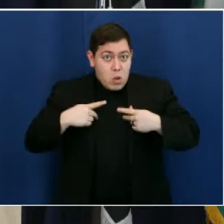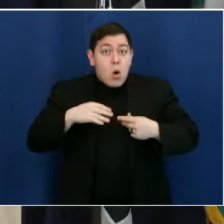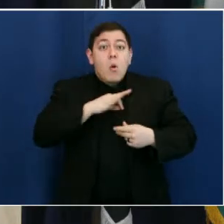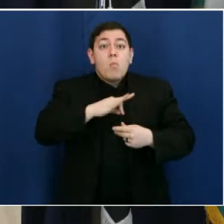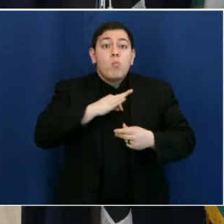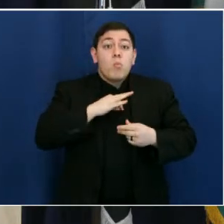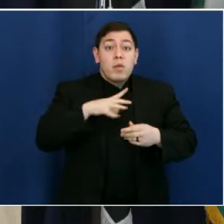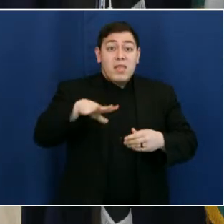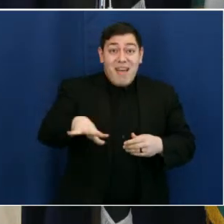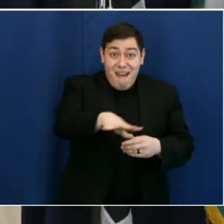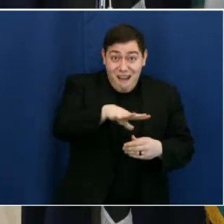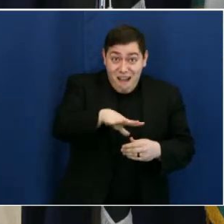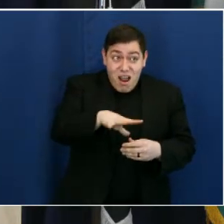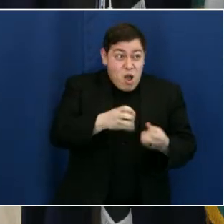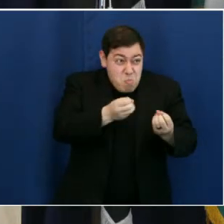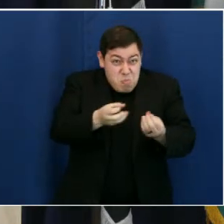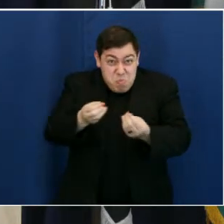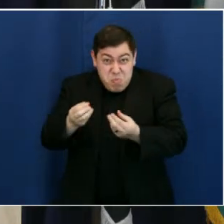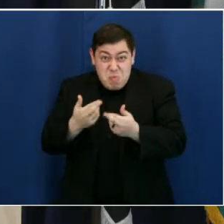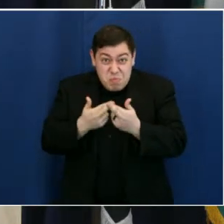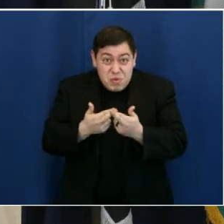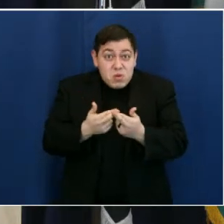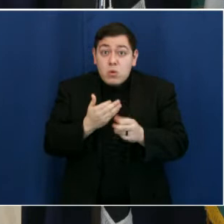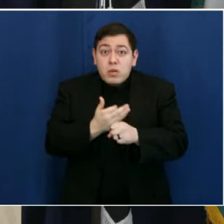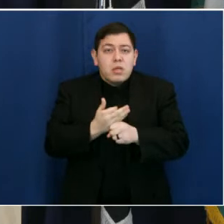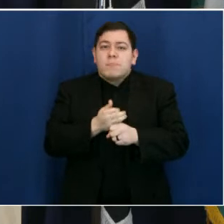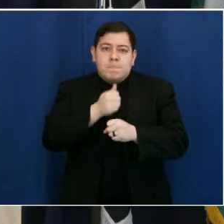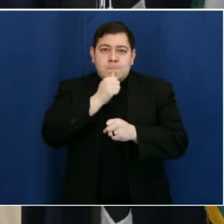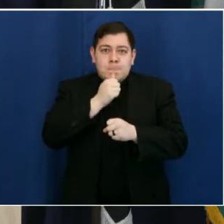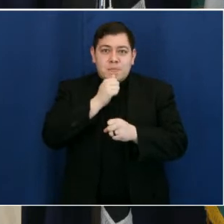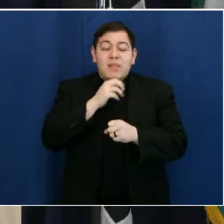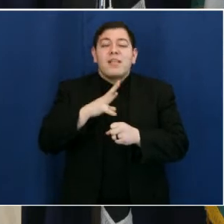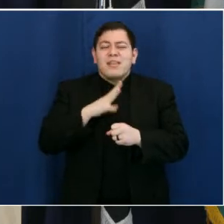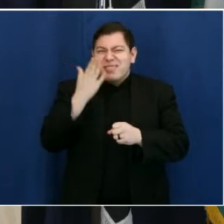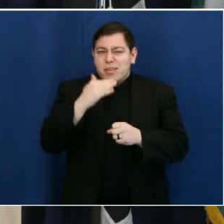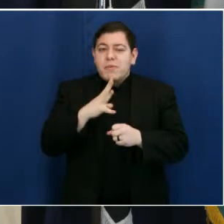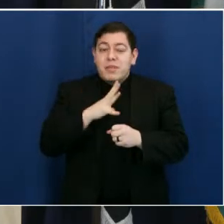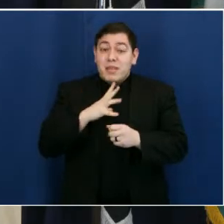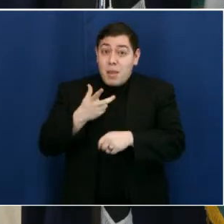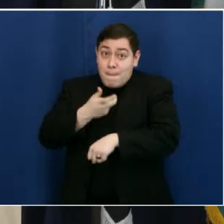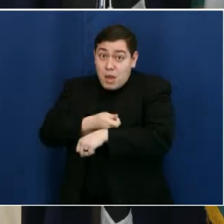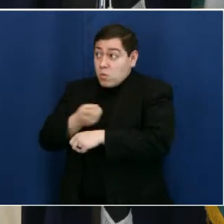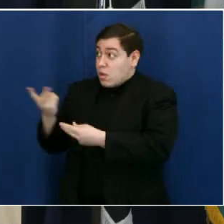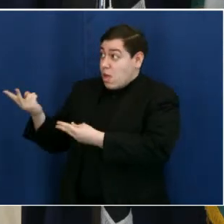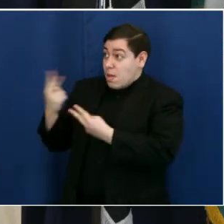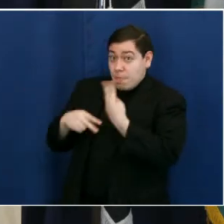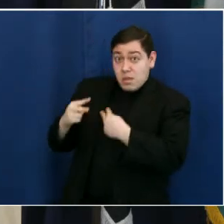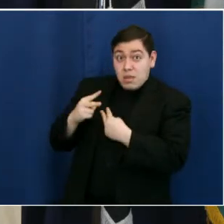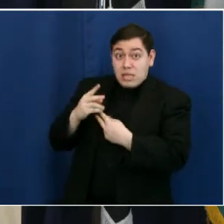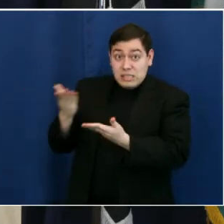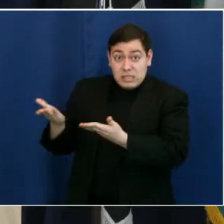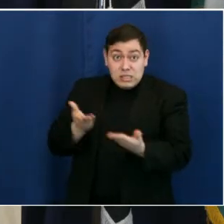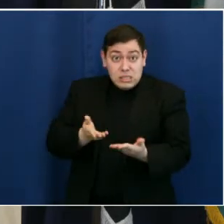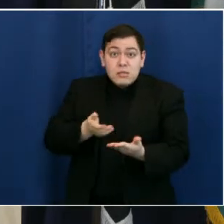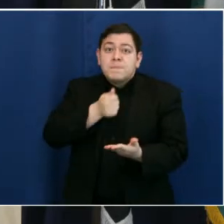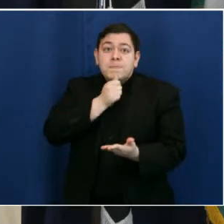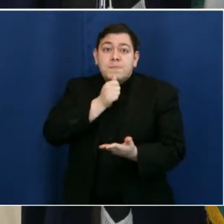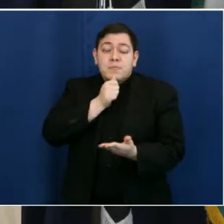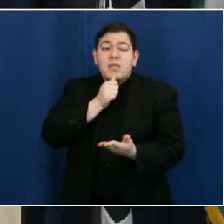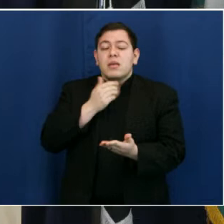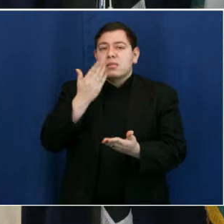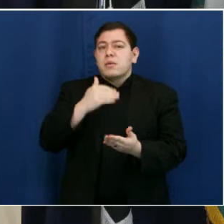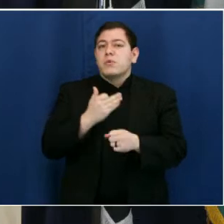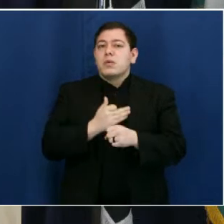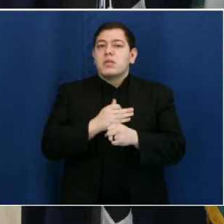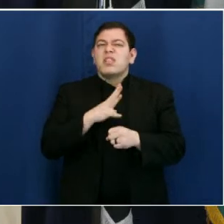dando a las comunidades, ¿verdad? Aunque no han llegado más vacunas, de todos modos, estamos